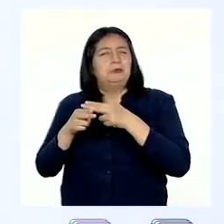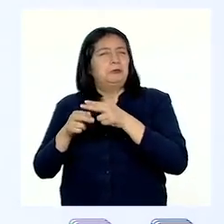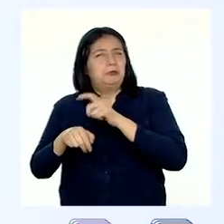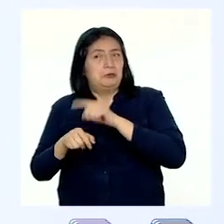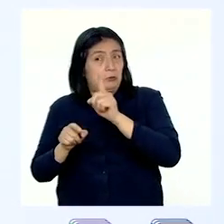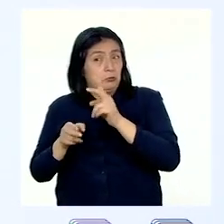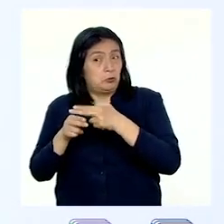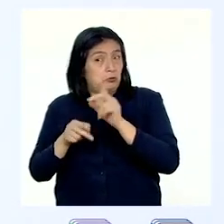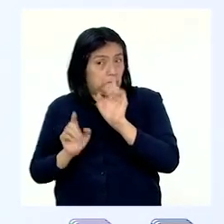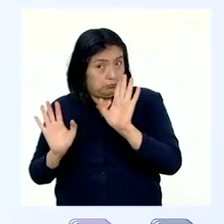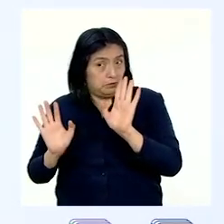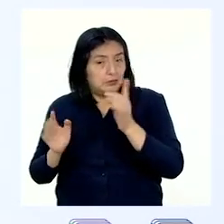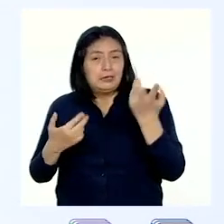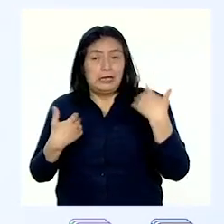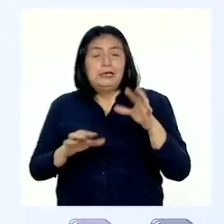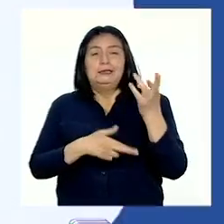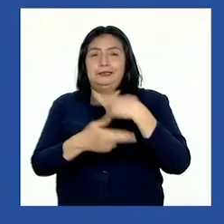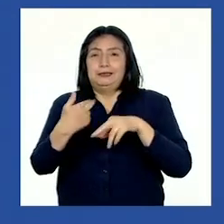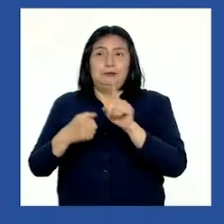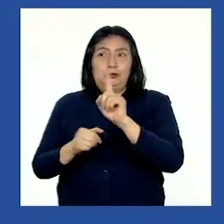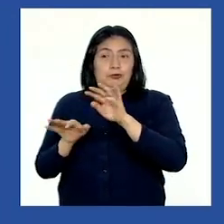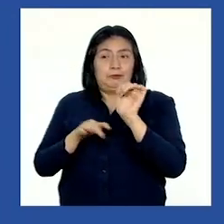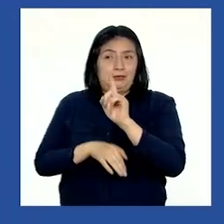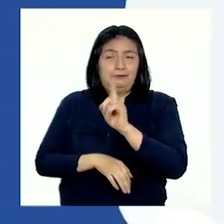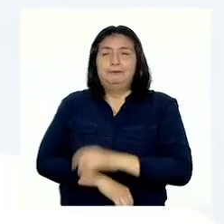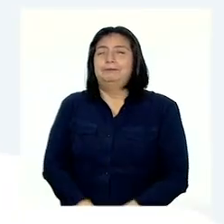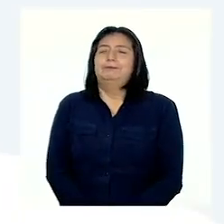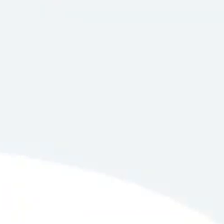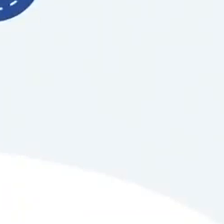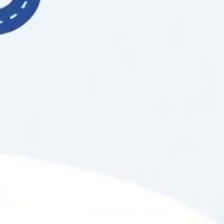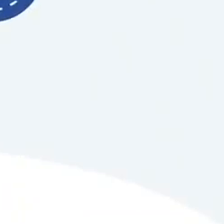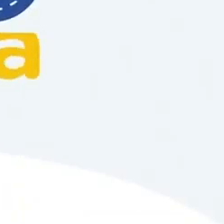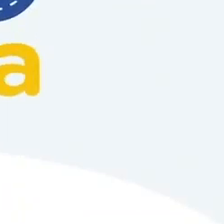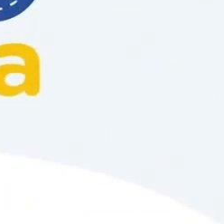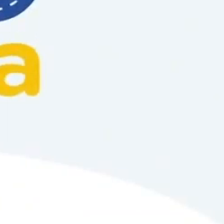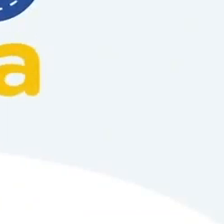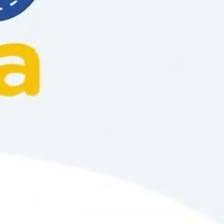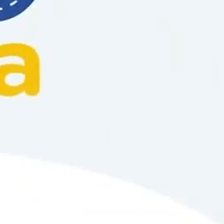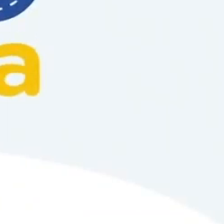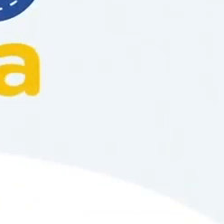ratito, pero un ratito nomás, ¿ah? Ya regresamos. No se vayan.